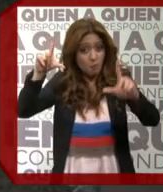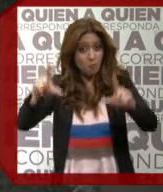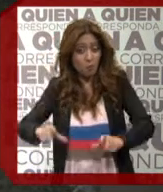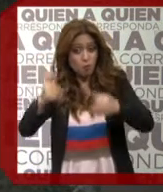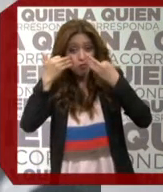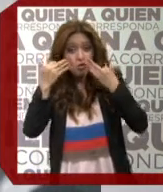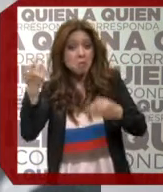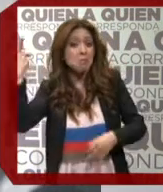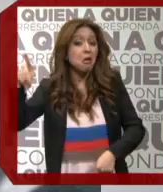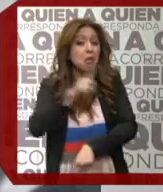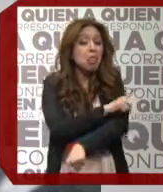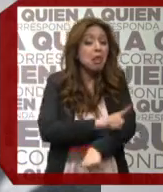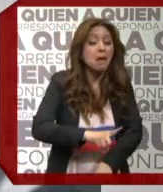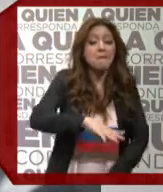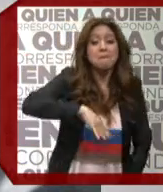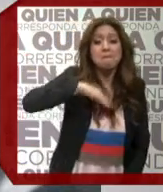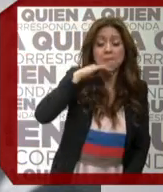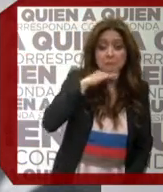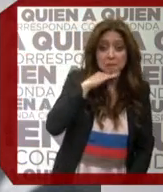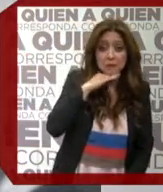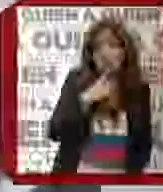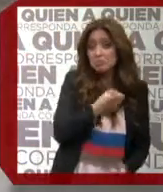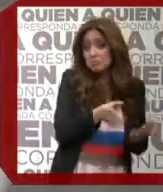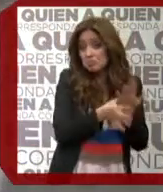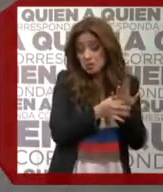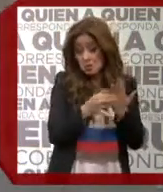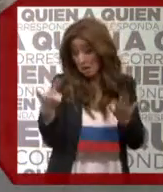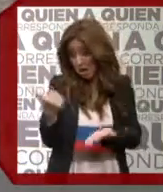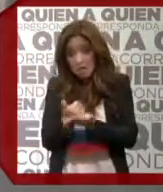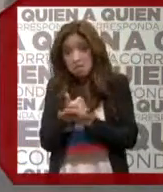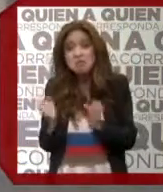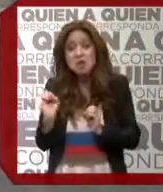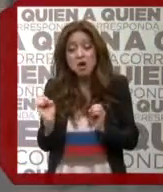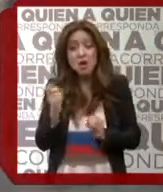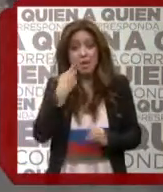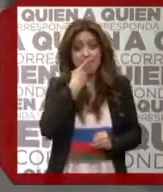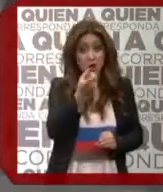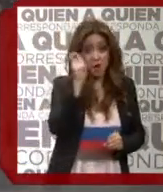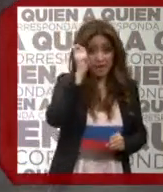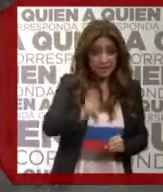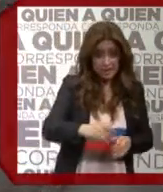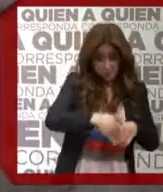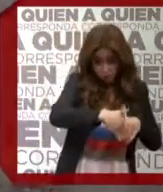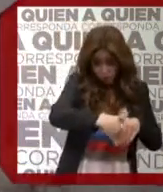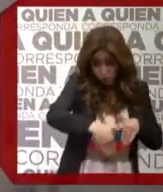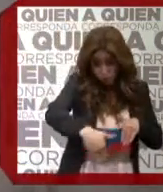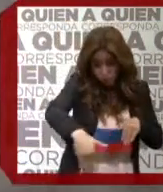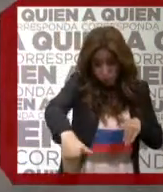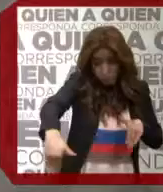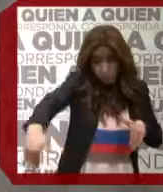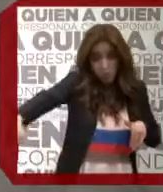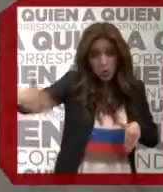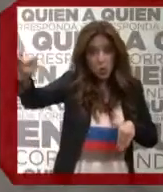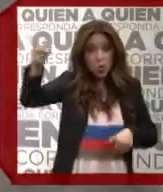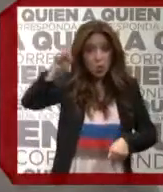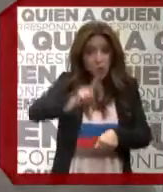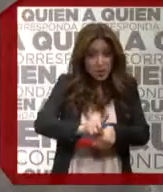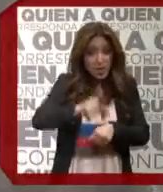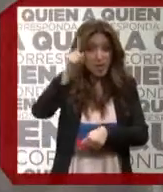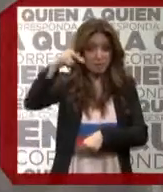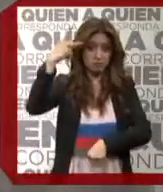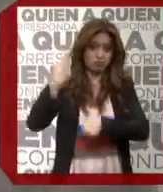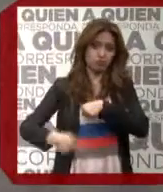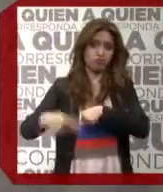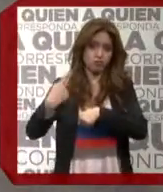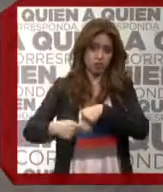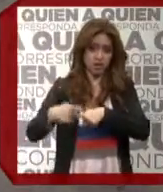la delegación no hace caso. Quiere decir que no le interesa. Incluso dicen que por una zanja que abrieron hubo un accidente. Es peligrosa, ya